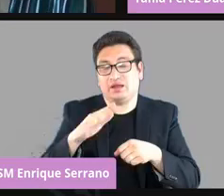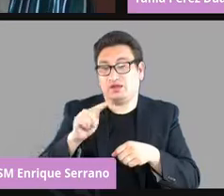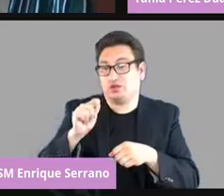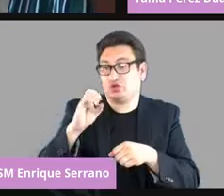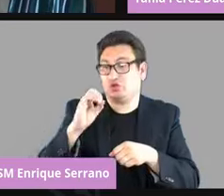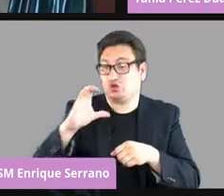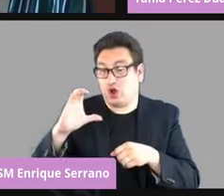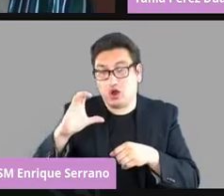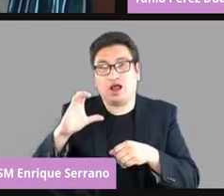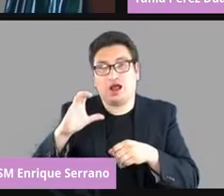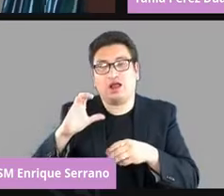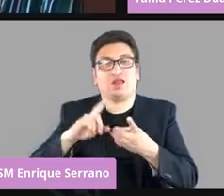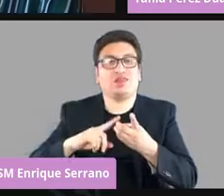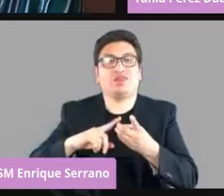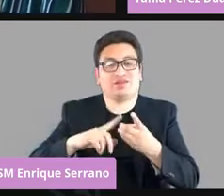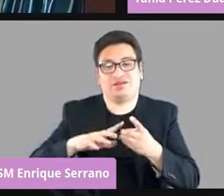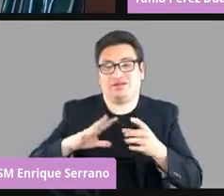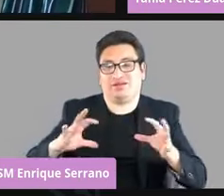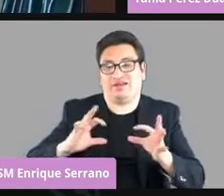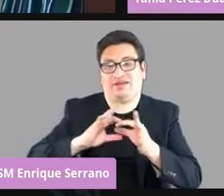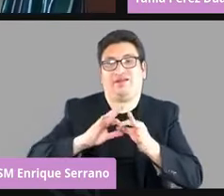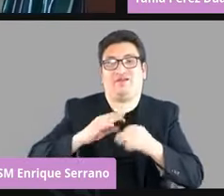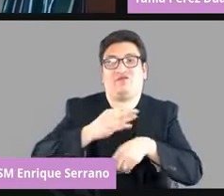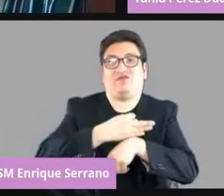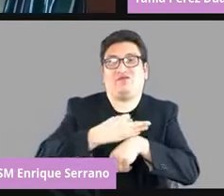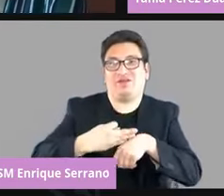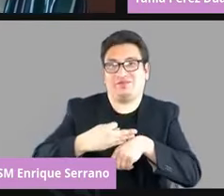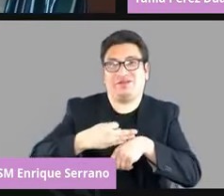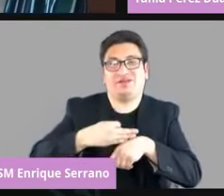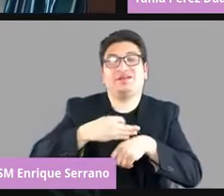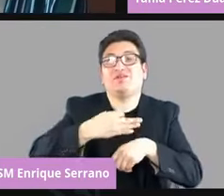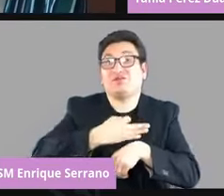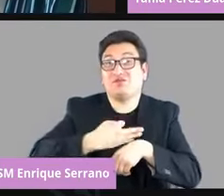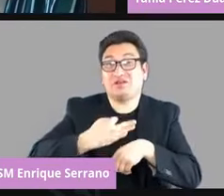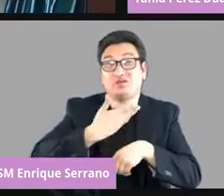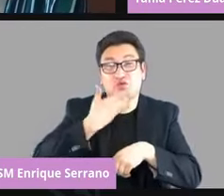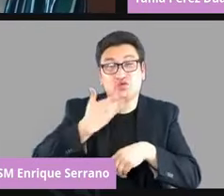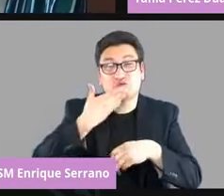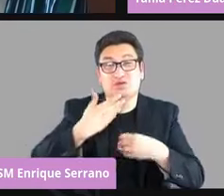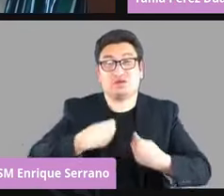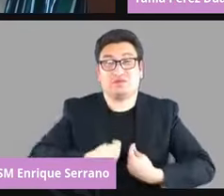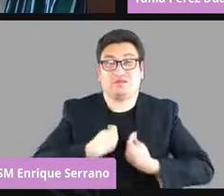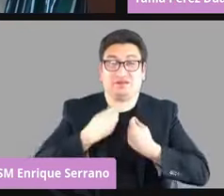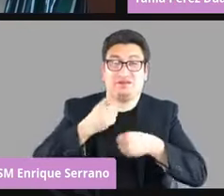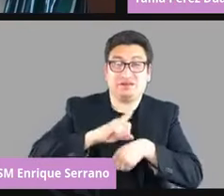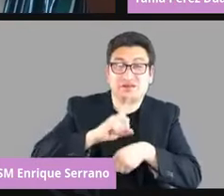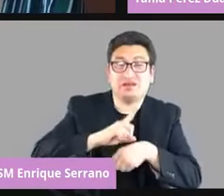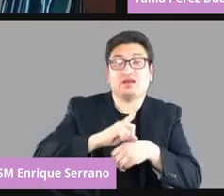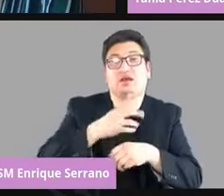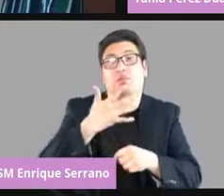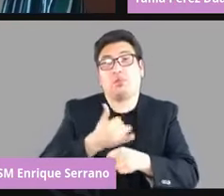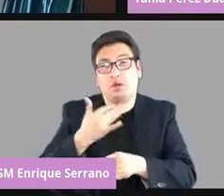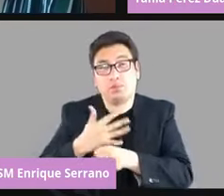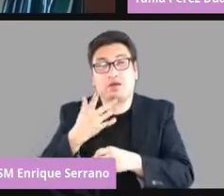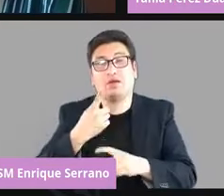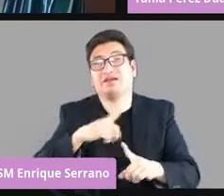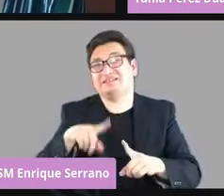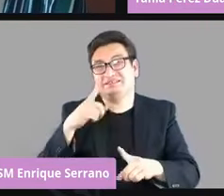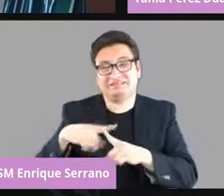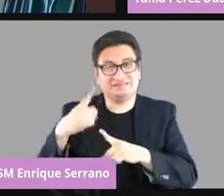sea, realmente se mete con muchas rutinas familiares, interrumpe, o sea, llega a ser como